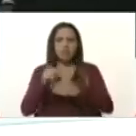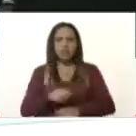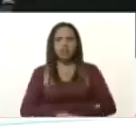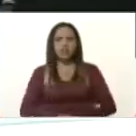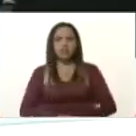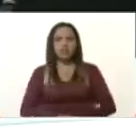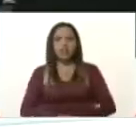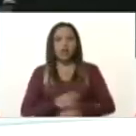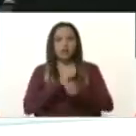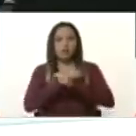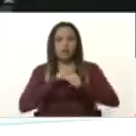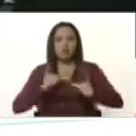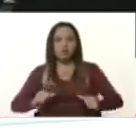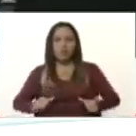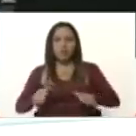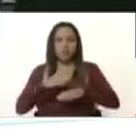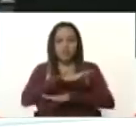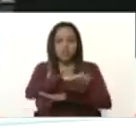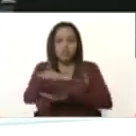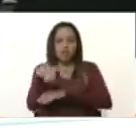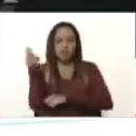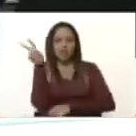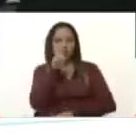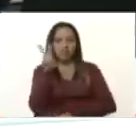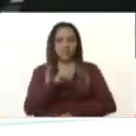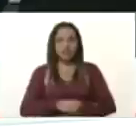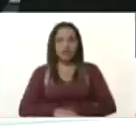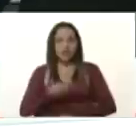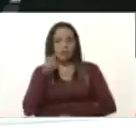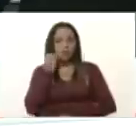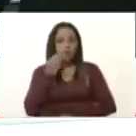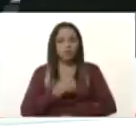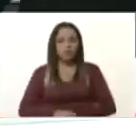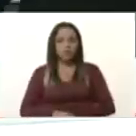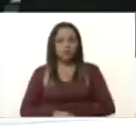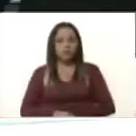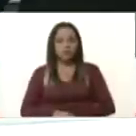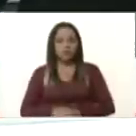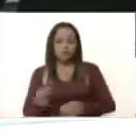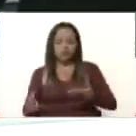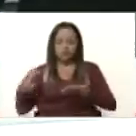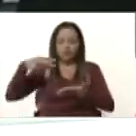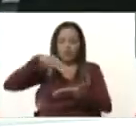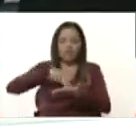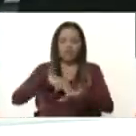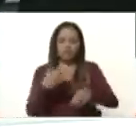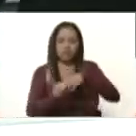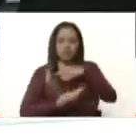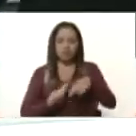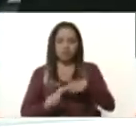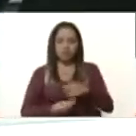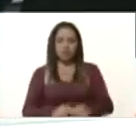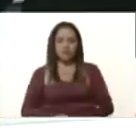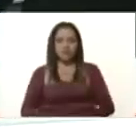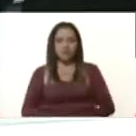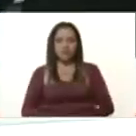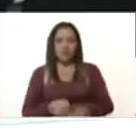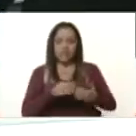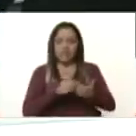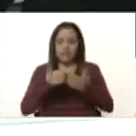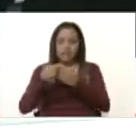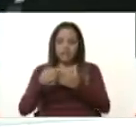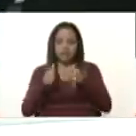de Portuguesa, del llano venezolano, de esta juventud que se ha levantado en revolución, líder de grandes